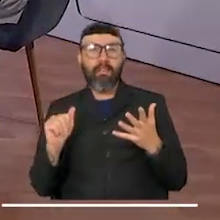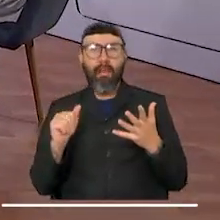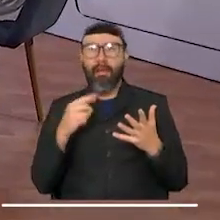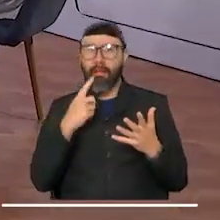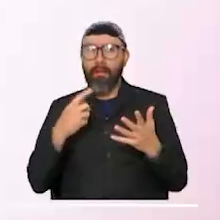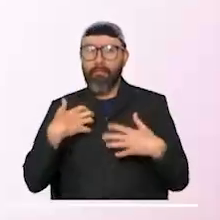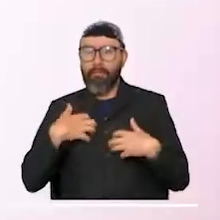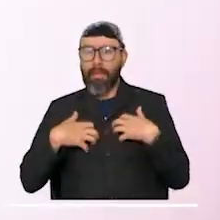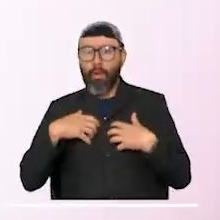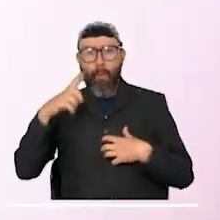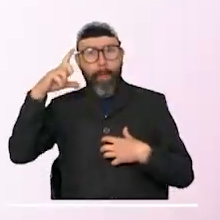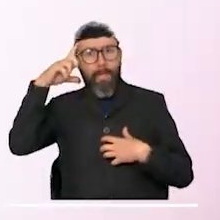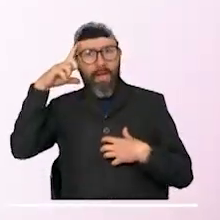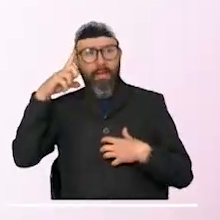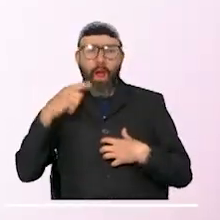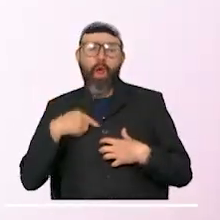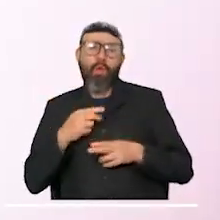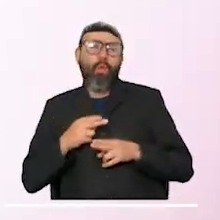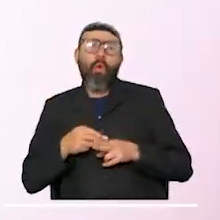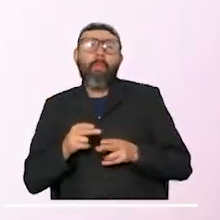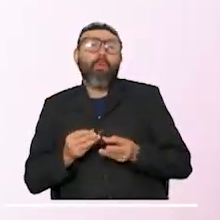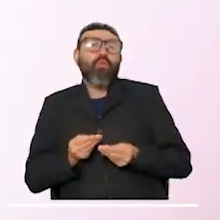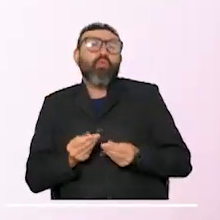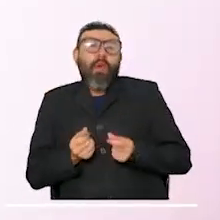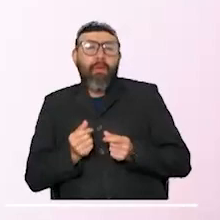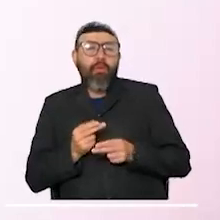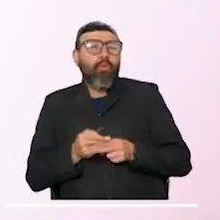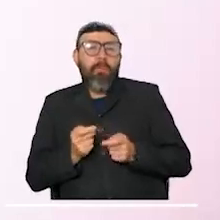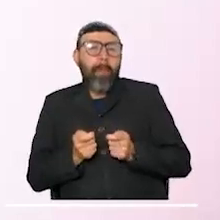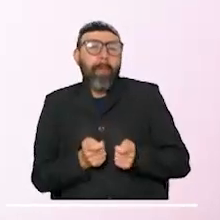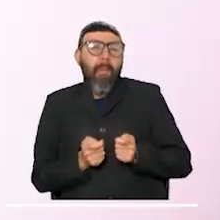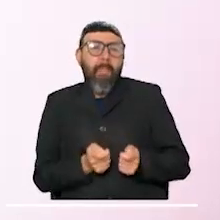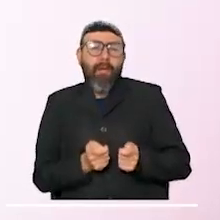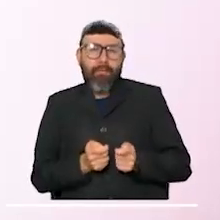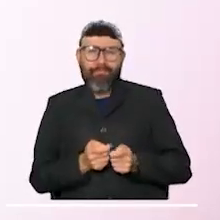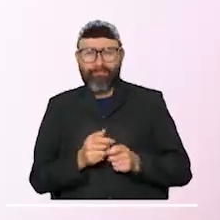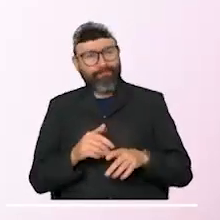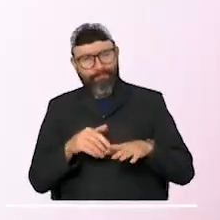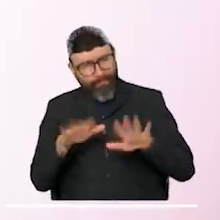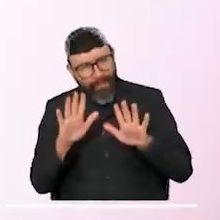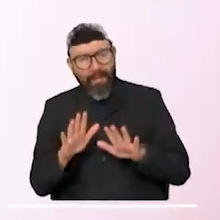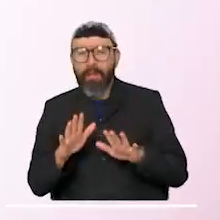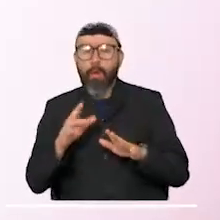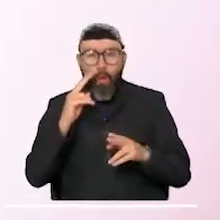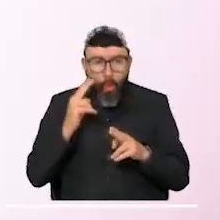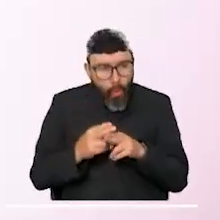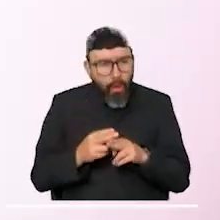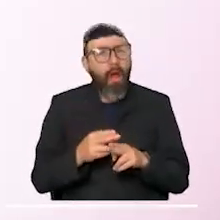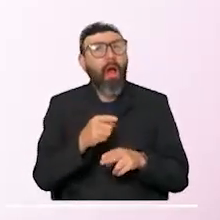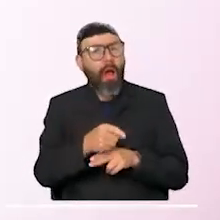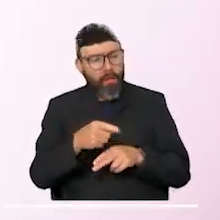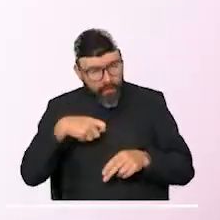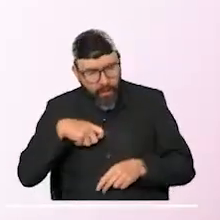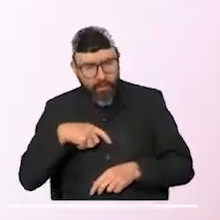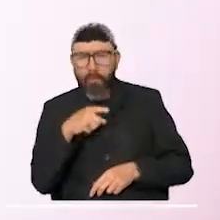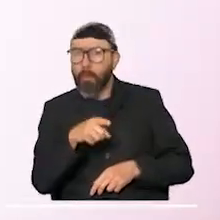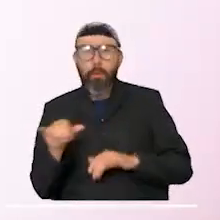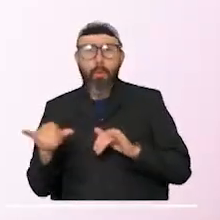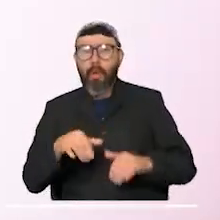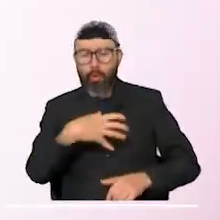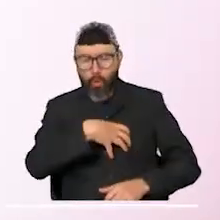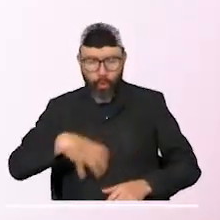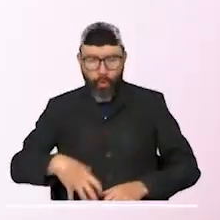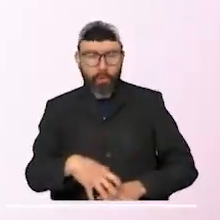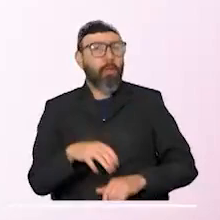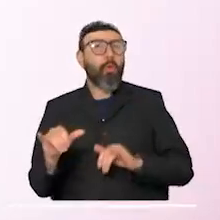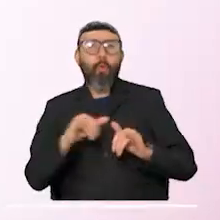hablar de ella que preferimos más bien cambiarle el nombre Entonces primero que todo hay que reconocer Pues que tiene un hombre que es un órga con uno como nuestro corazón